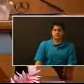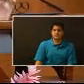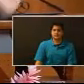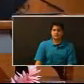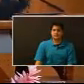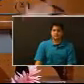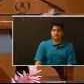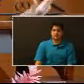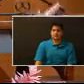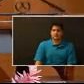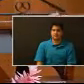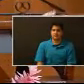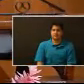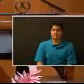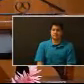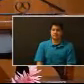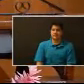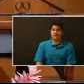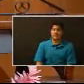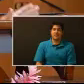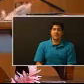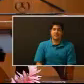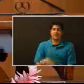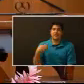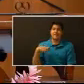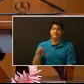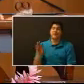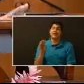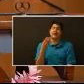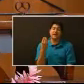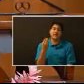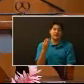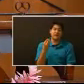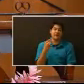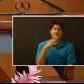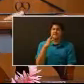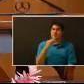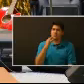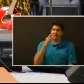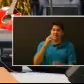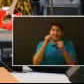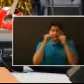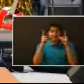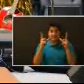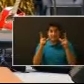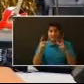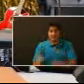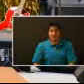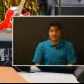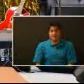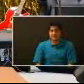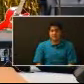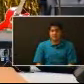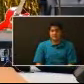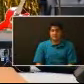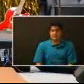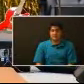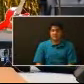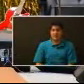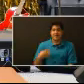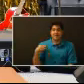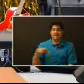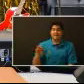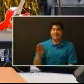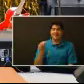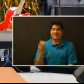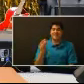¿Y para qué vamos a despertar o para qué despertar a los valientes? ¿Para qué